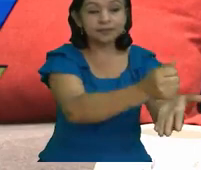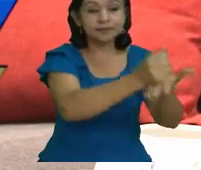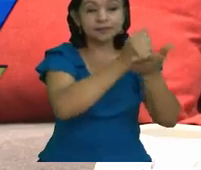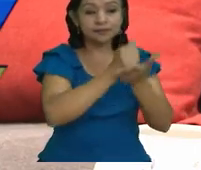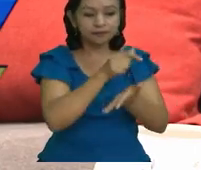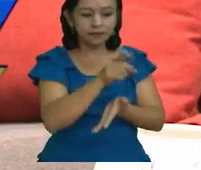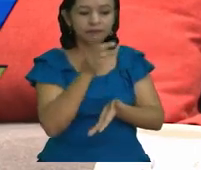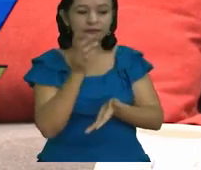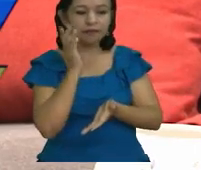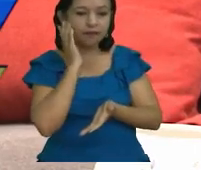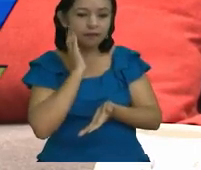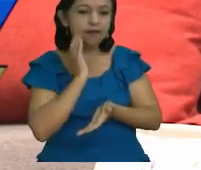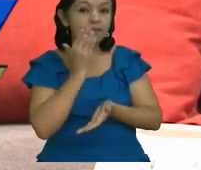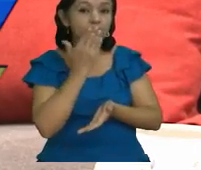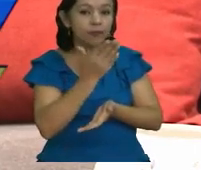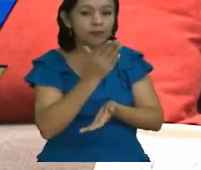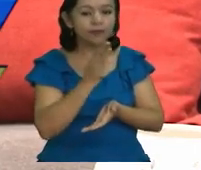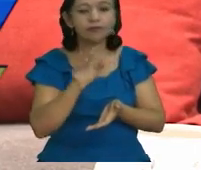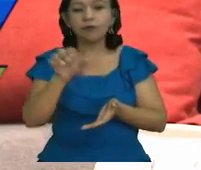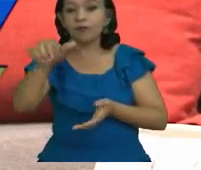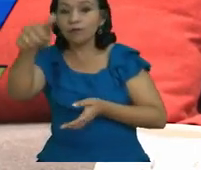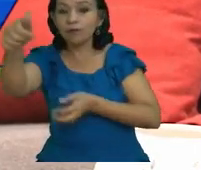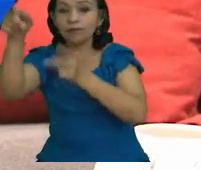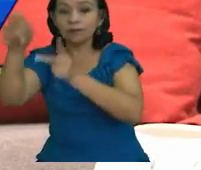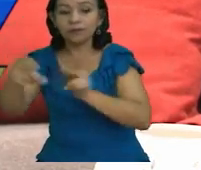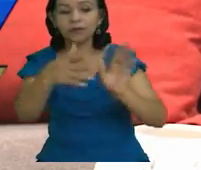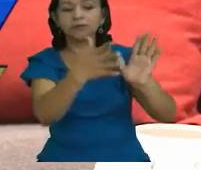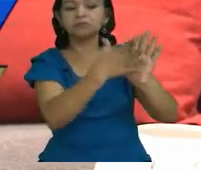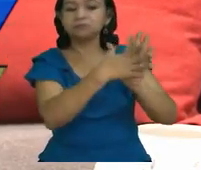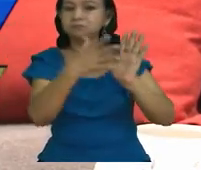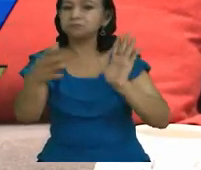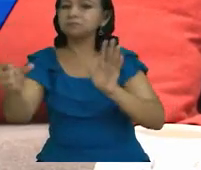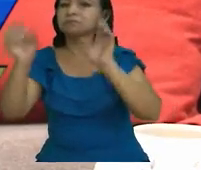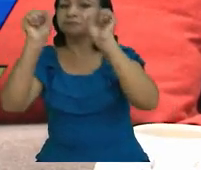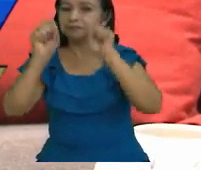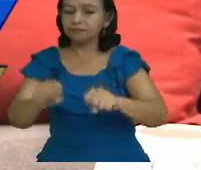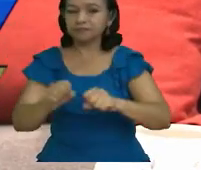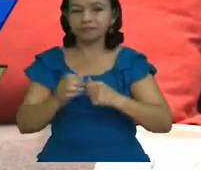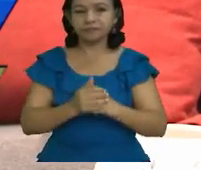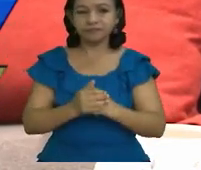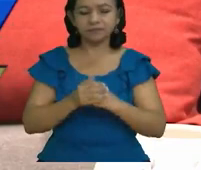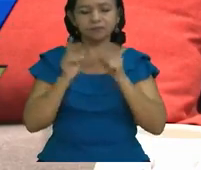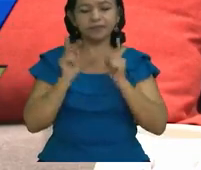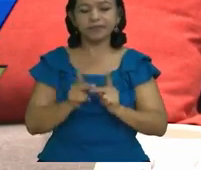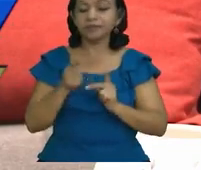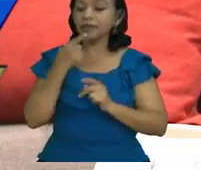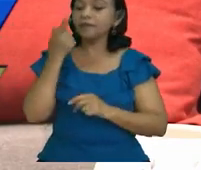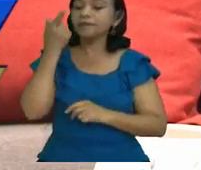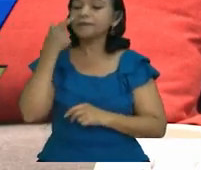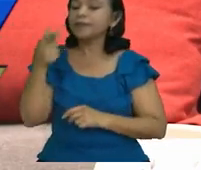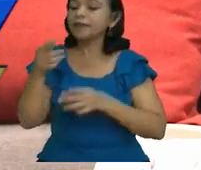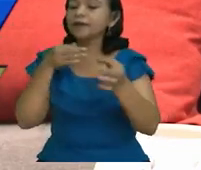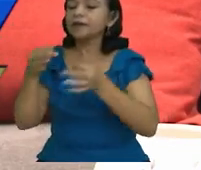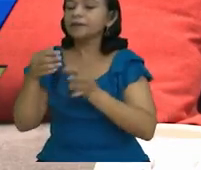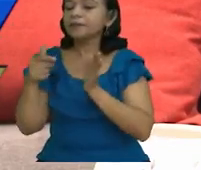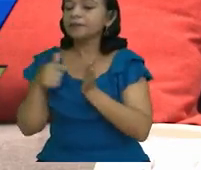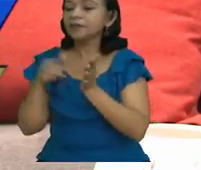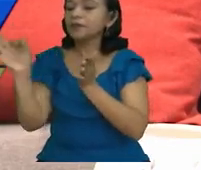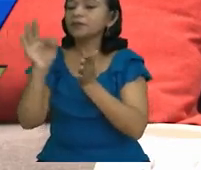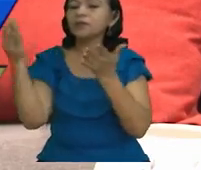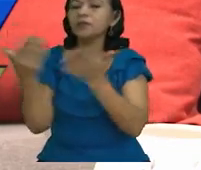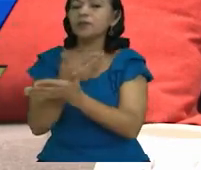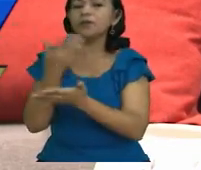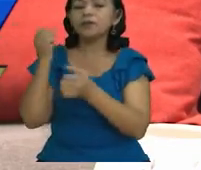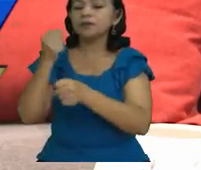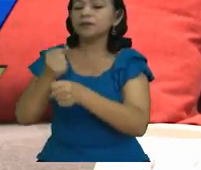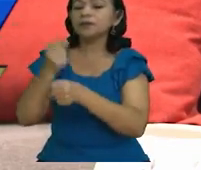productores adopten este nuevo mecanismo o esta nueva práctica, porque no es lo mismo que un técnico le diga al productor, mira, esta nueva forma de trabajar